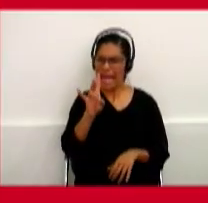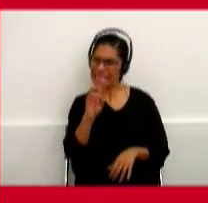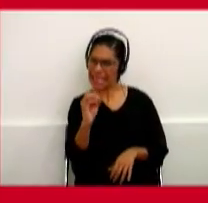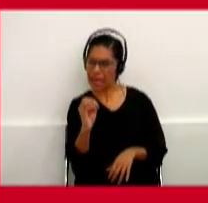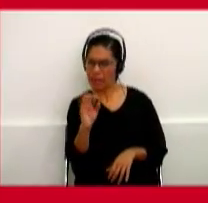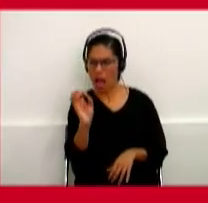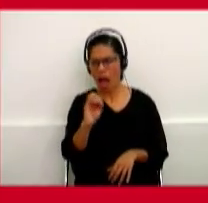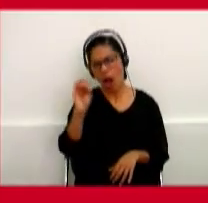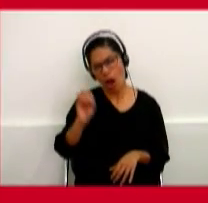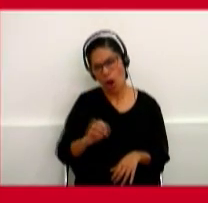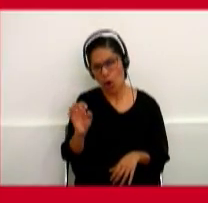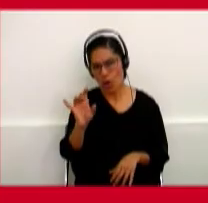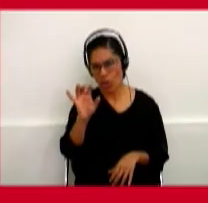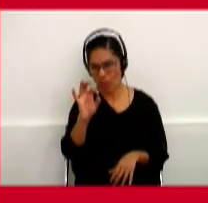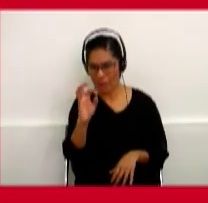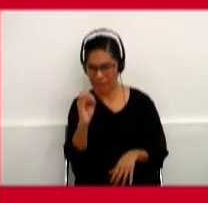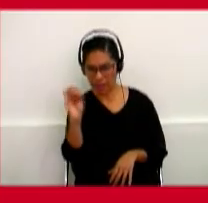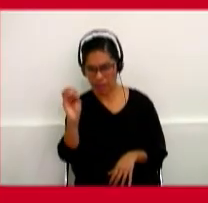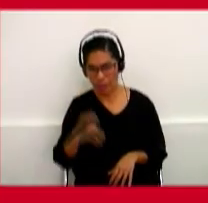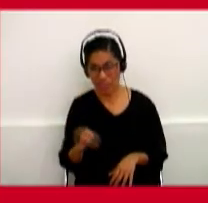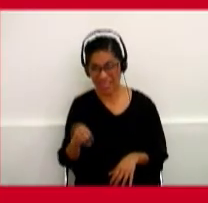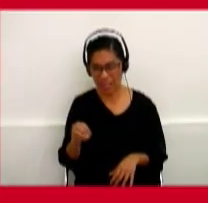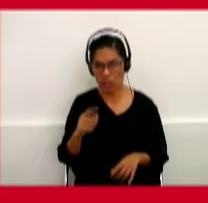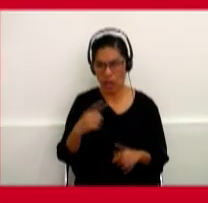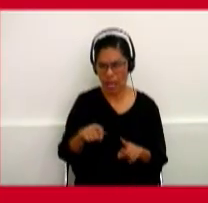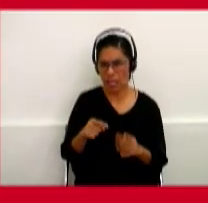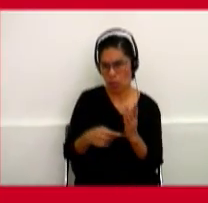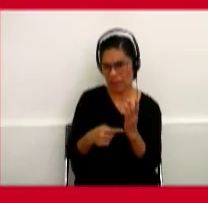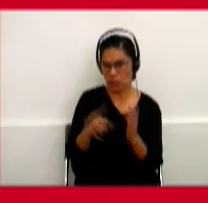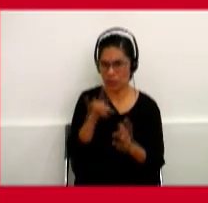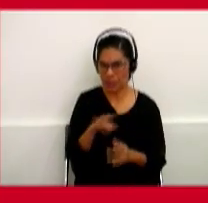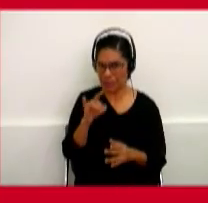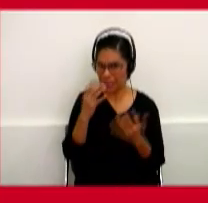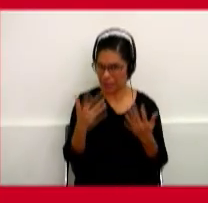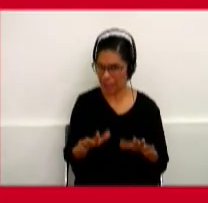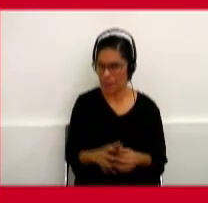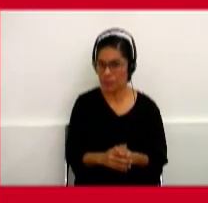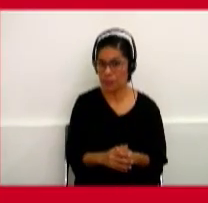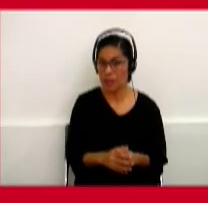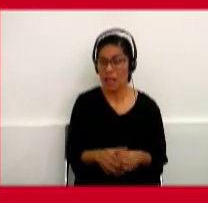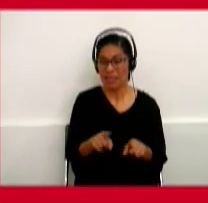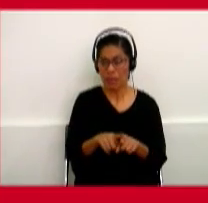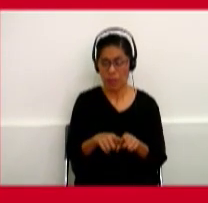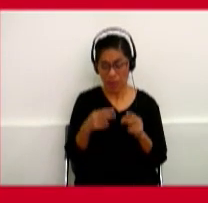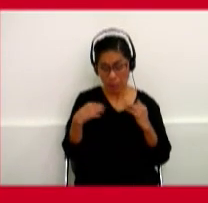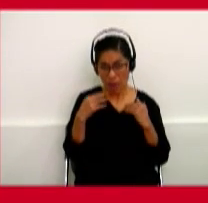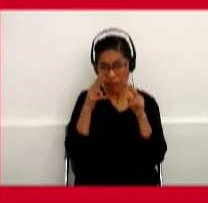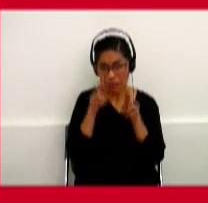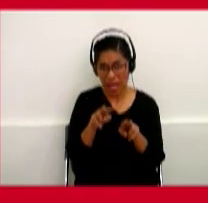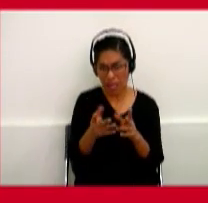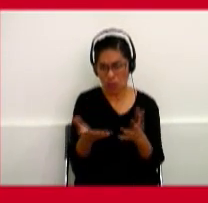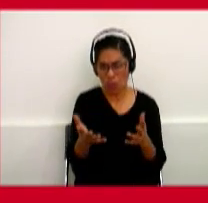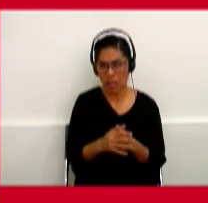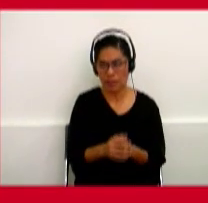de precisión en la detección utilizando estas tecnologías, y también podemos señalar dónde